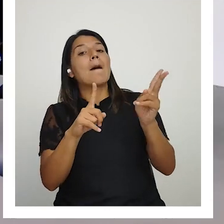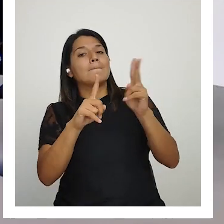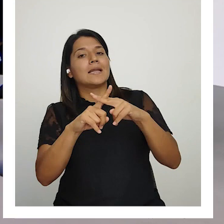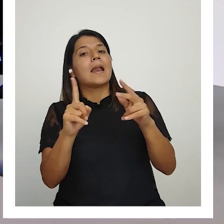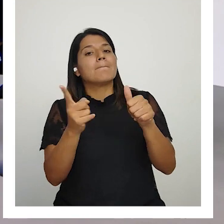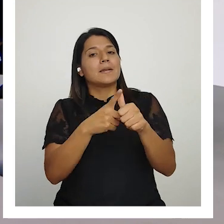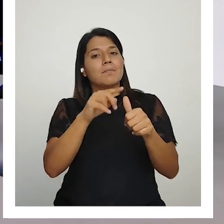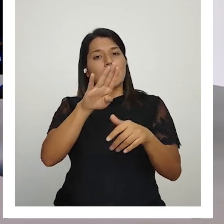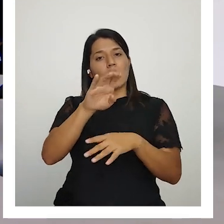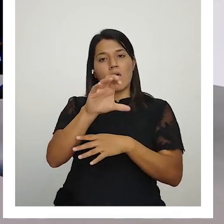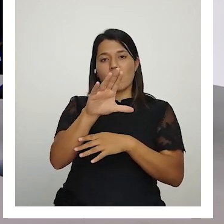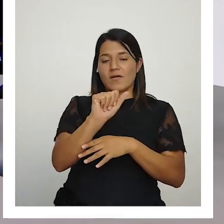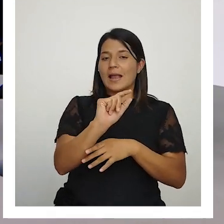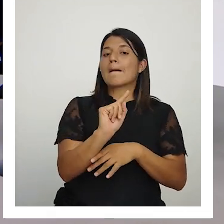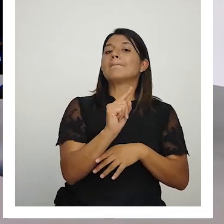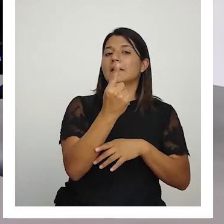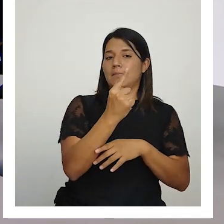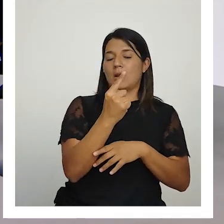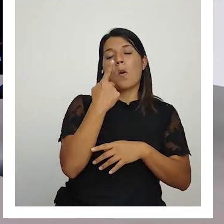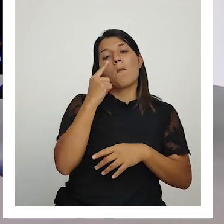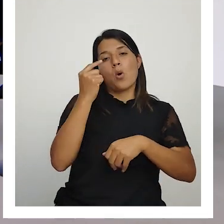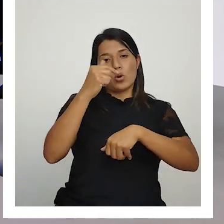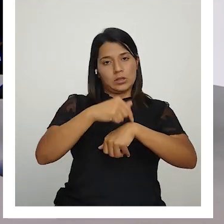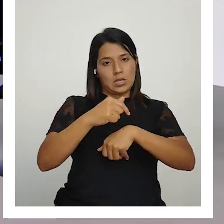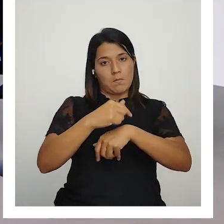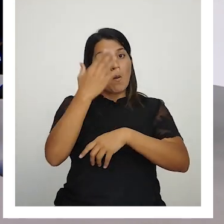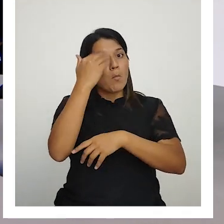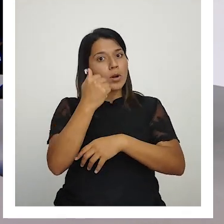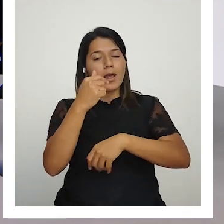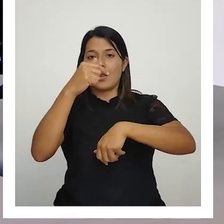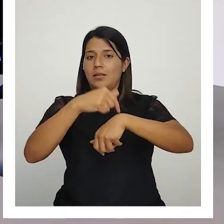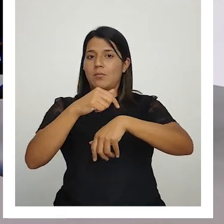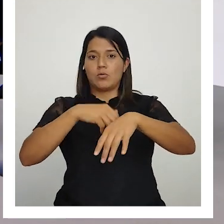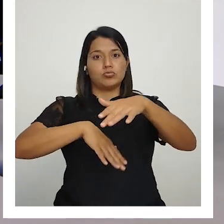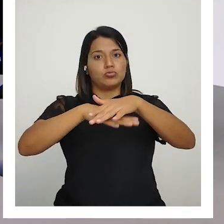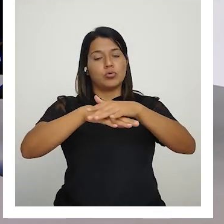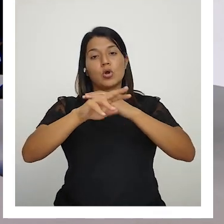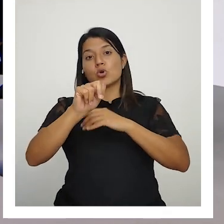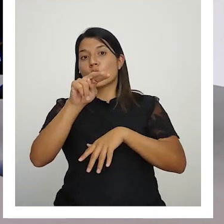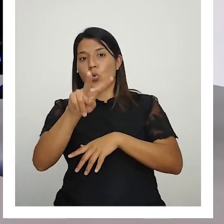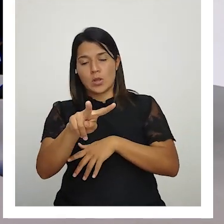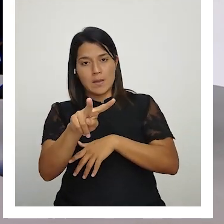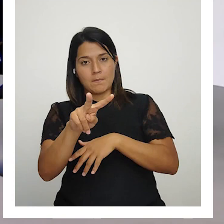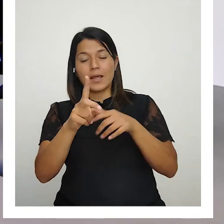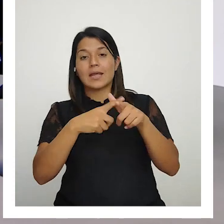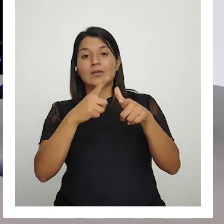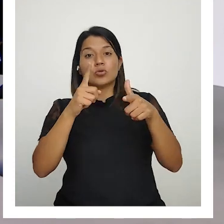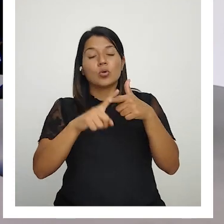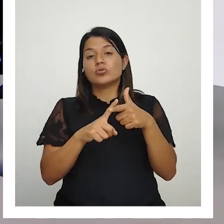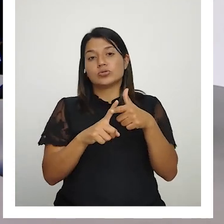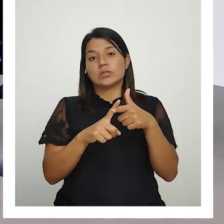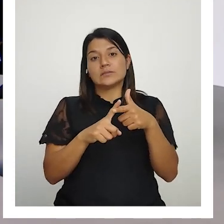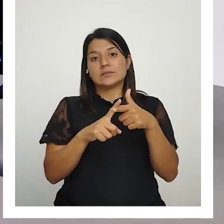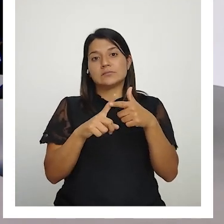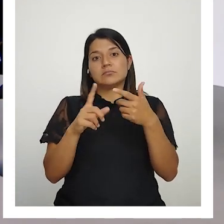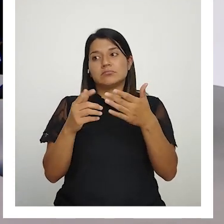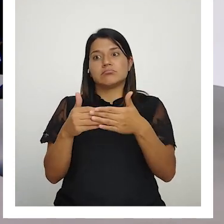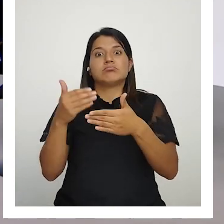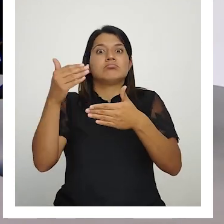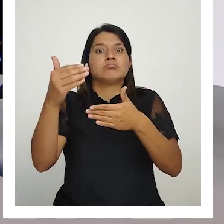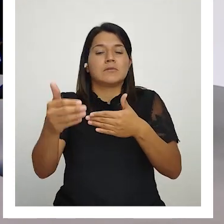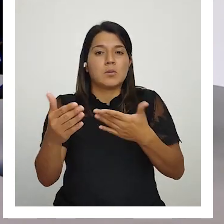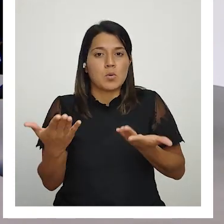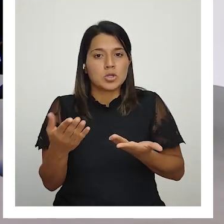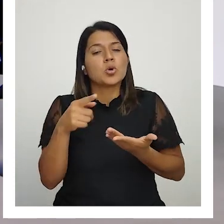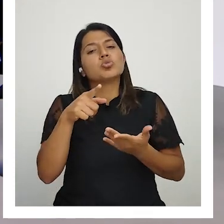razones. La primera razón, por una cuestión de tiempo, porque la beca termina precisamente en noviembre. Entonces, posteriormente,